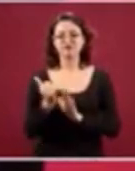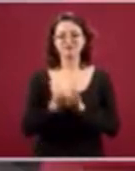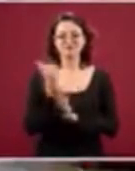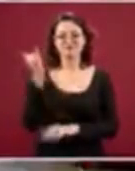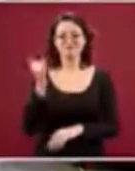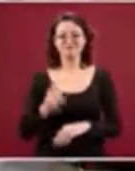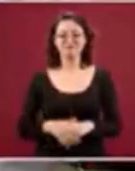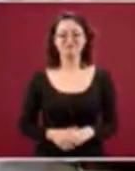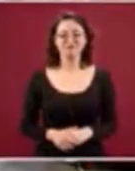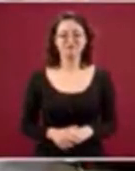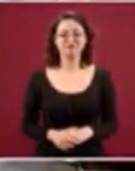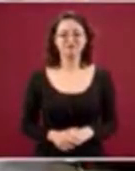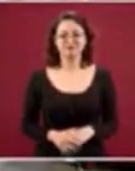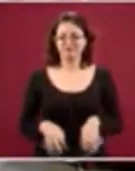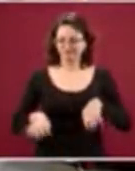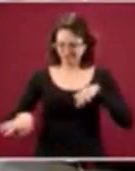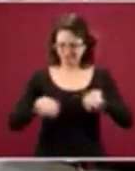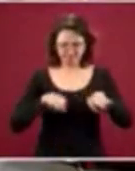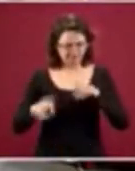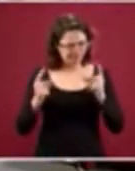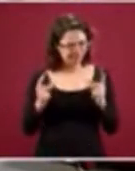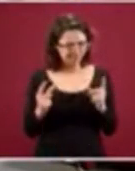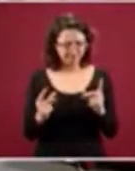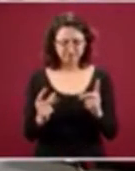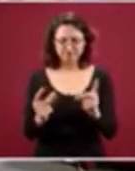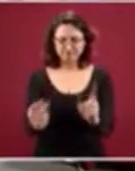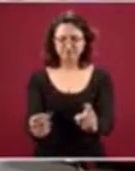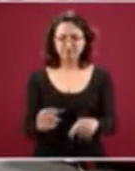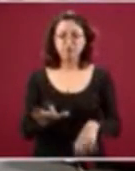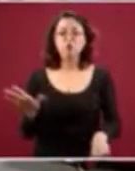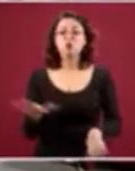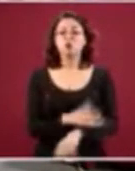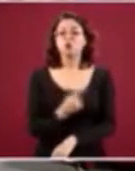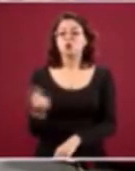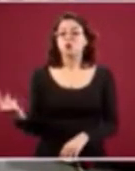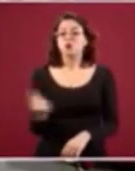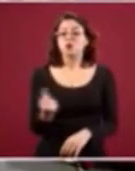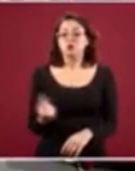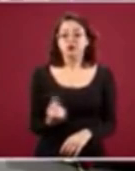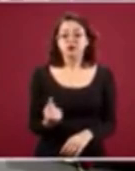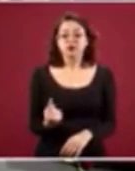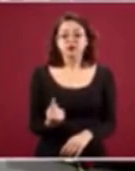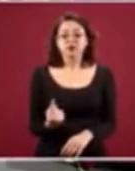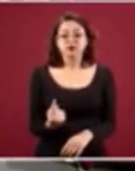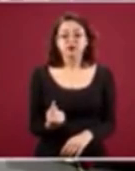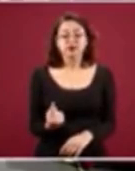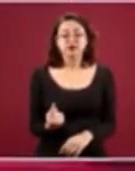ya estamos trabajando, porque tenemos que hacer